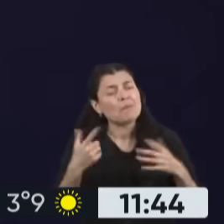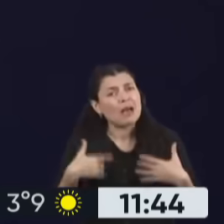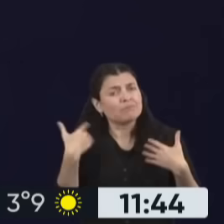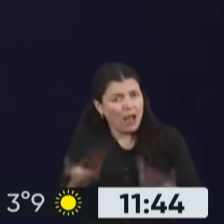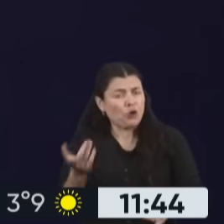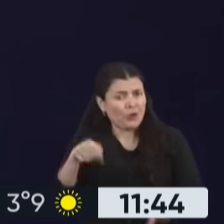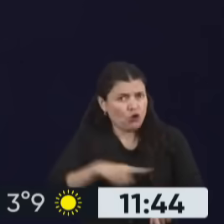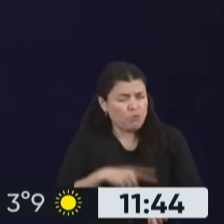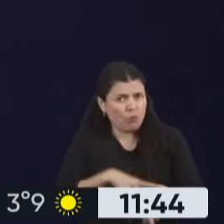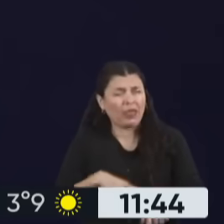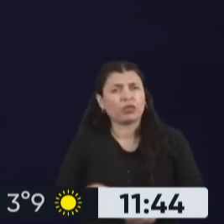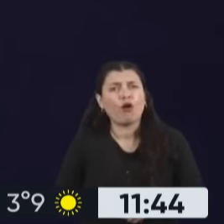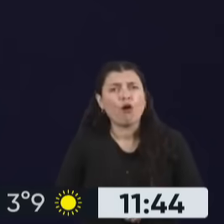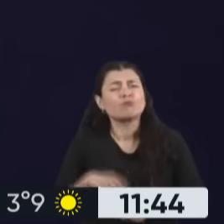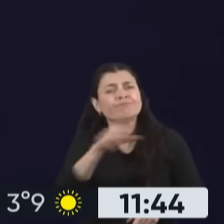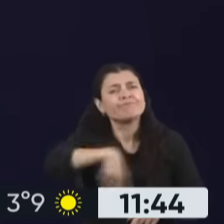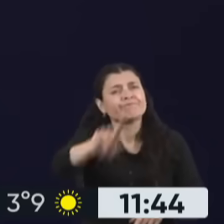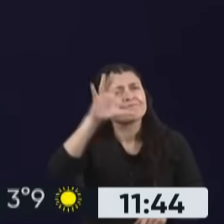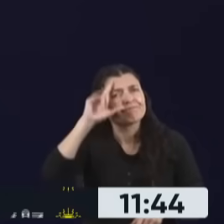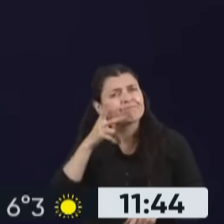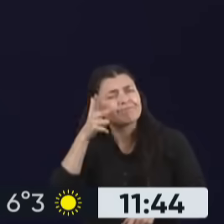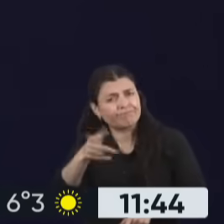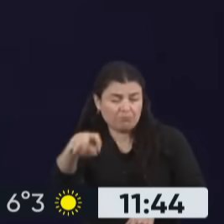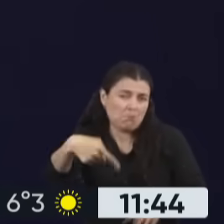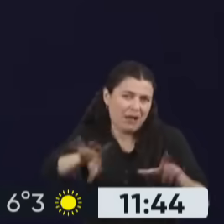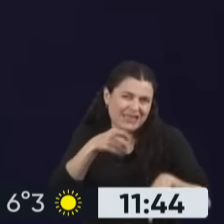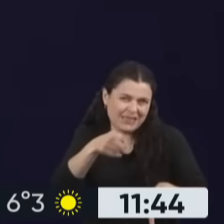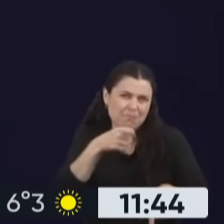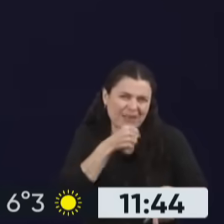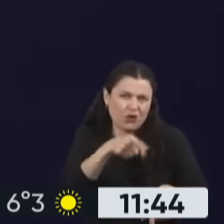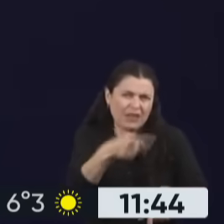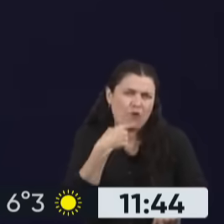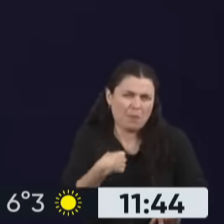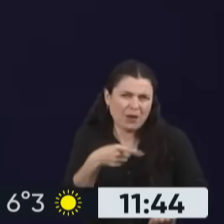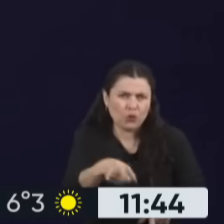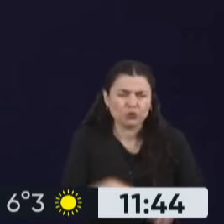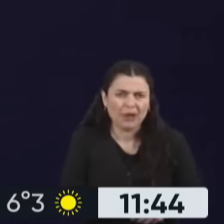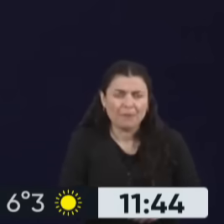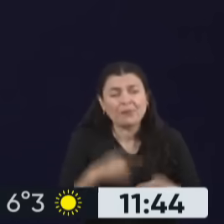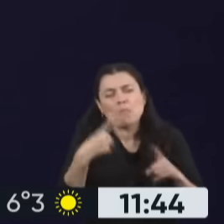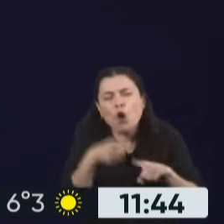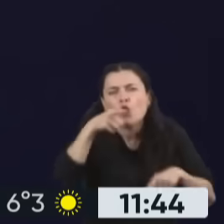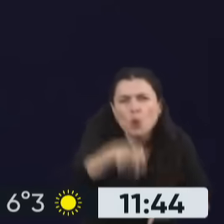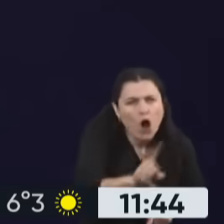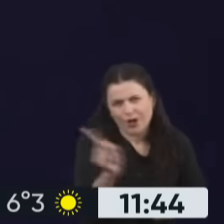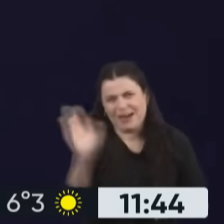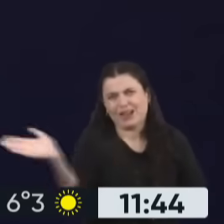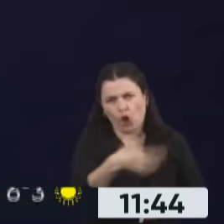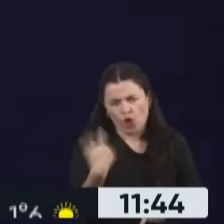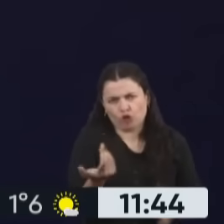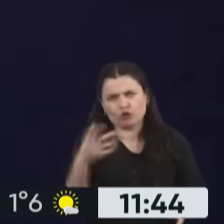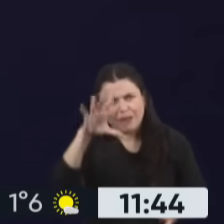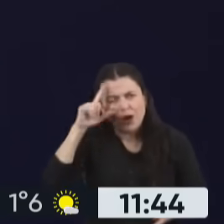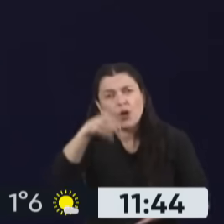aprovecho para recordarte a vos, pero no por vos, sino por tu pregunta,